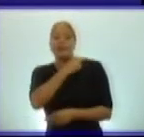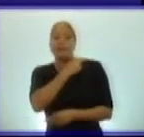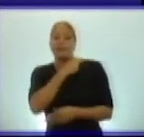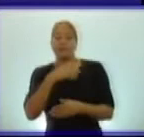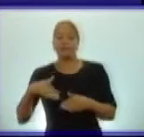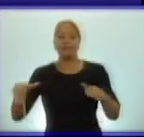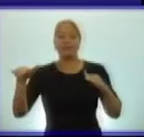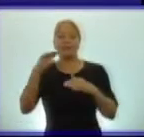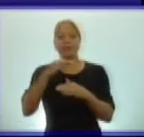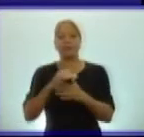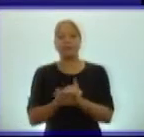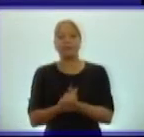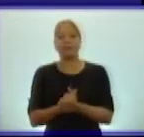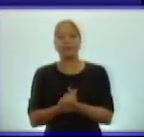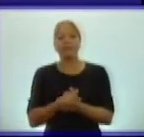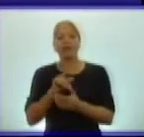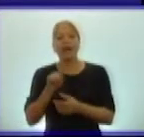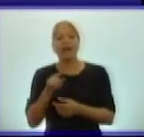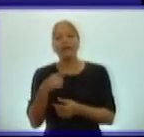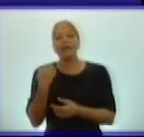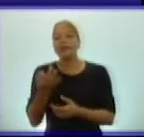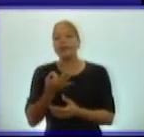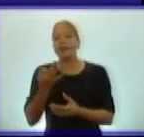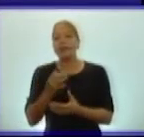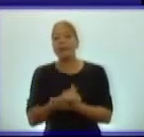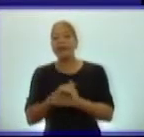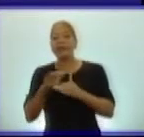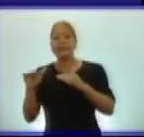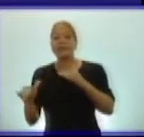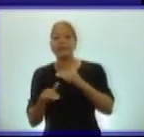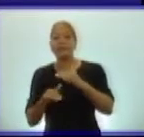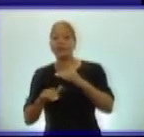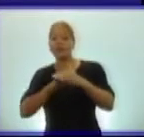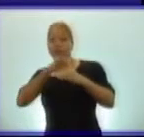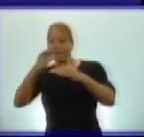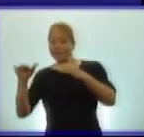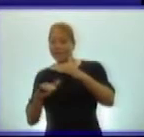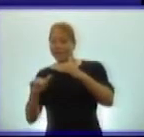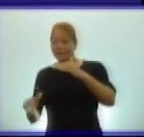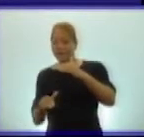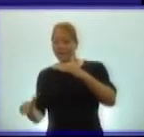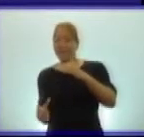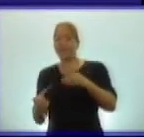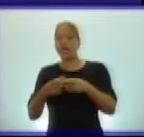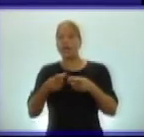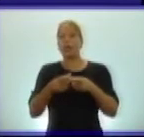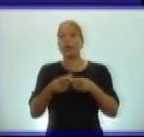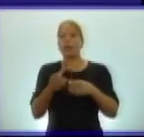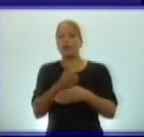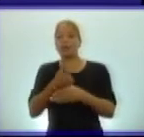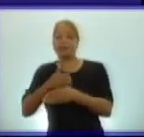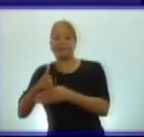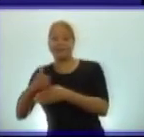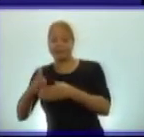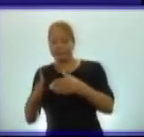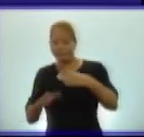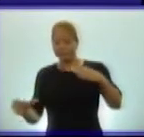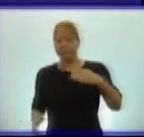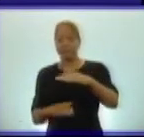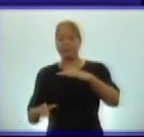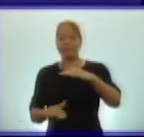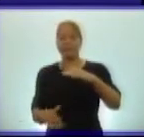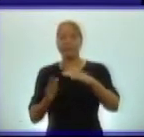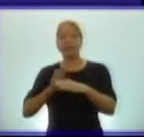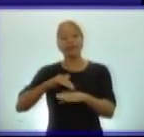va a deducir lógicamente que se establezca entonces diferencias entre grupos sociales. Por tanto, surge allí, a partir de